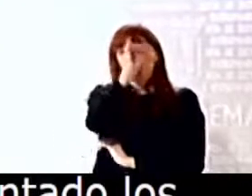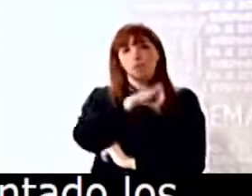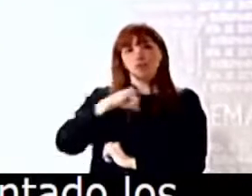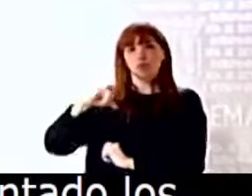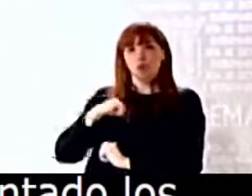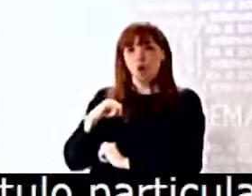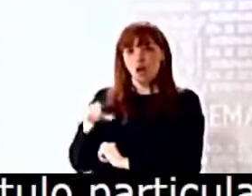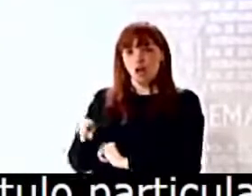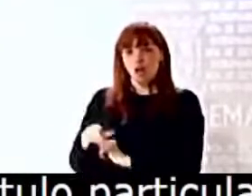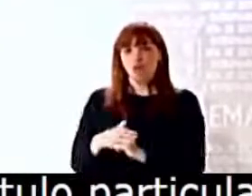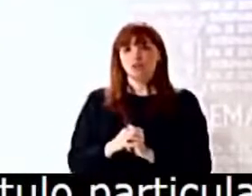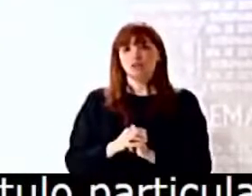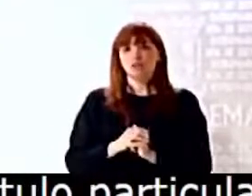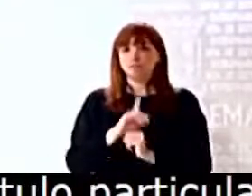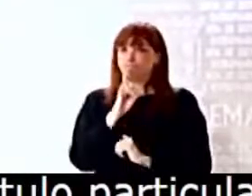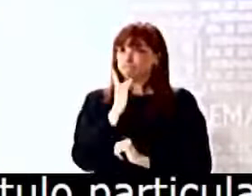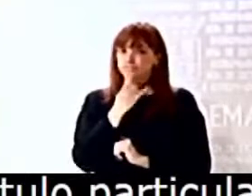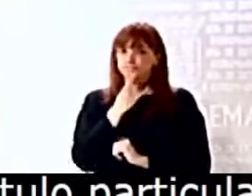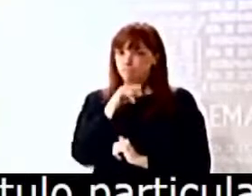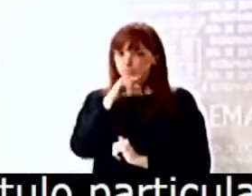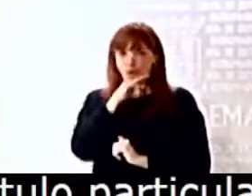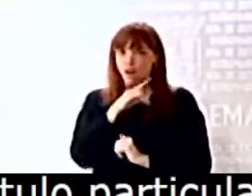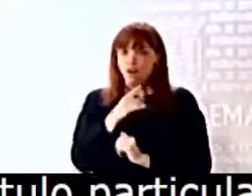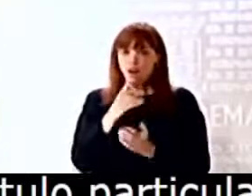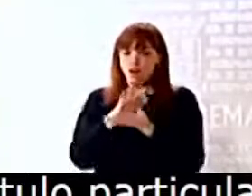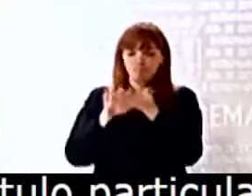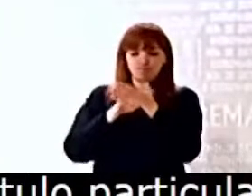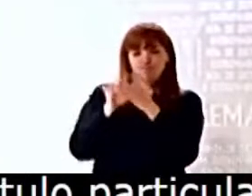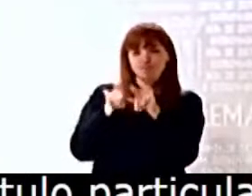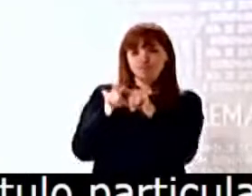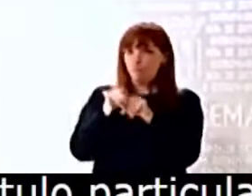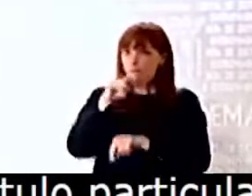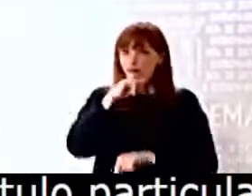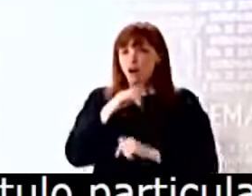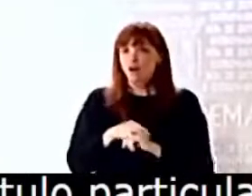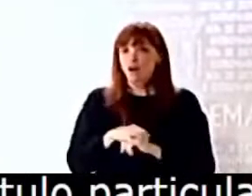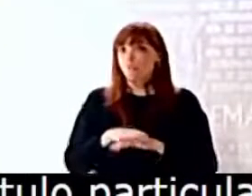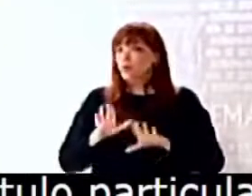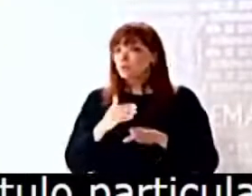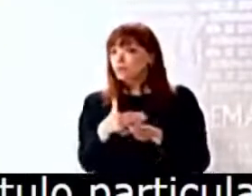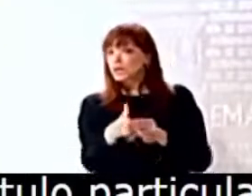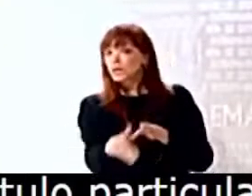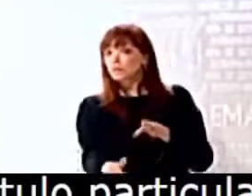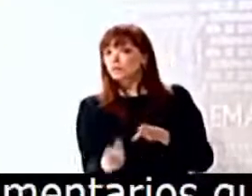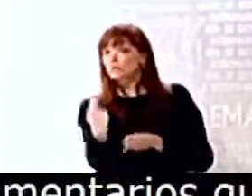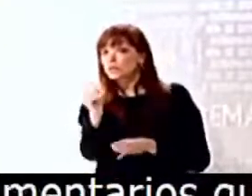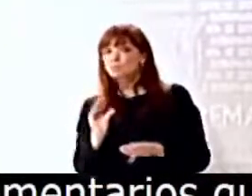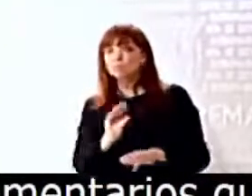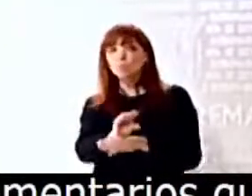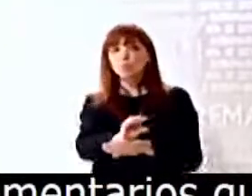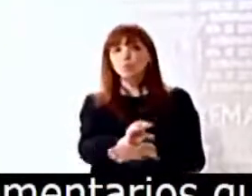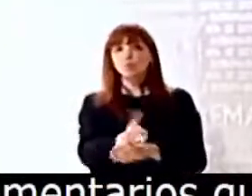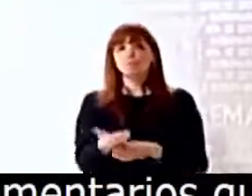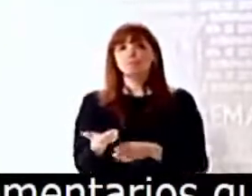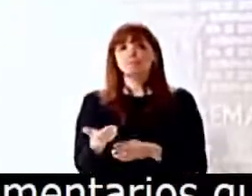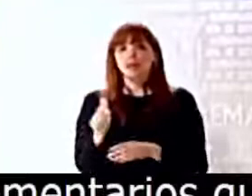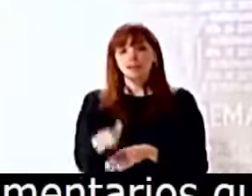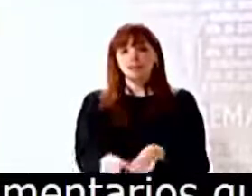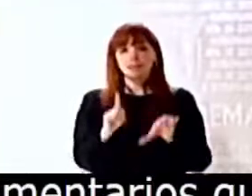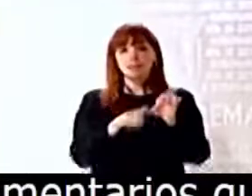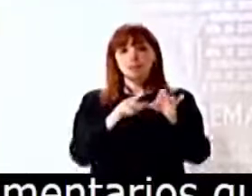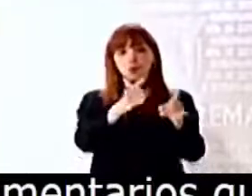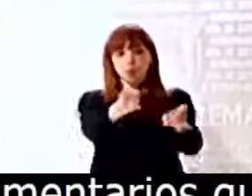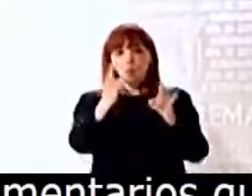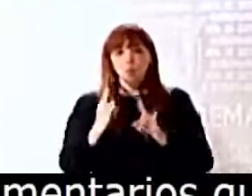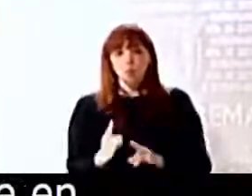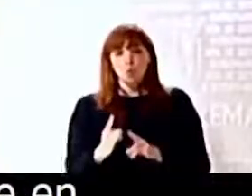sido afortunada los comentarios que han hecho, pero el resto de inversiones que en Extremadura han